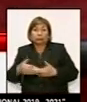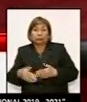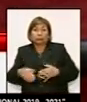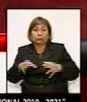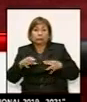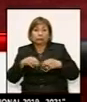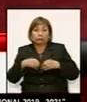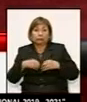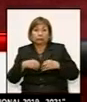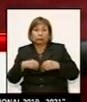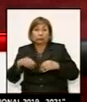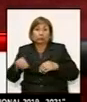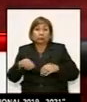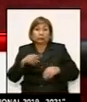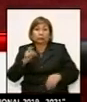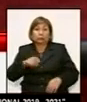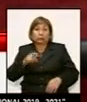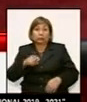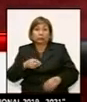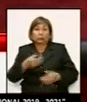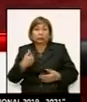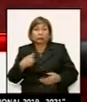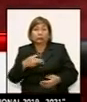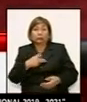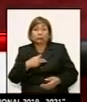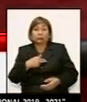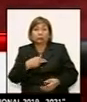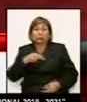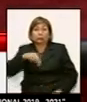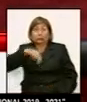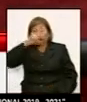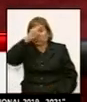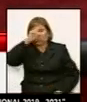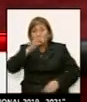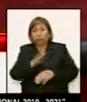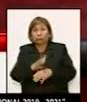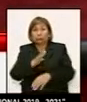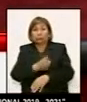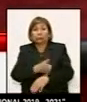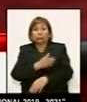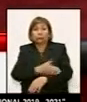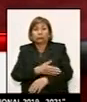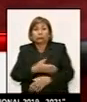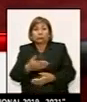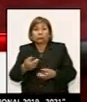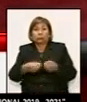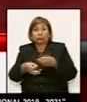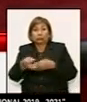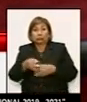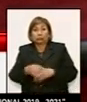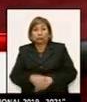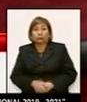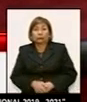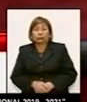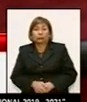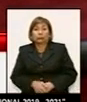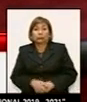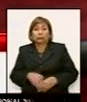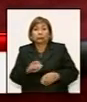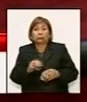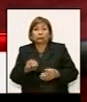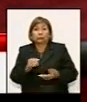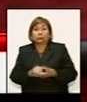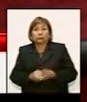sí se hace necesario en nuestro país avanzar en esta interconexión de las entidades